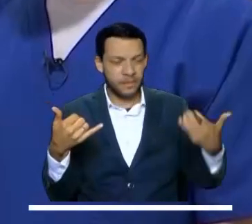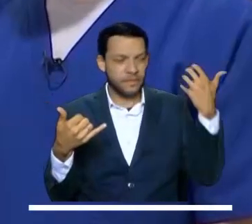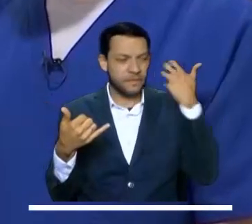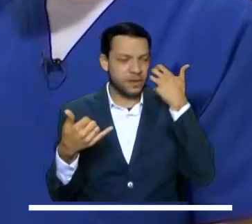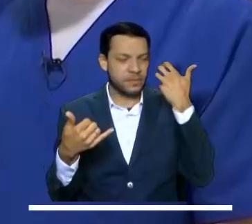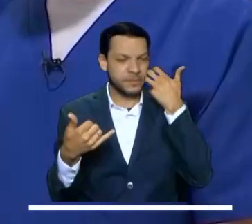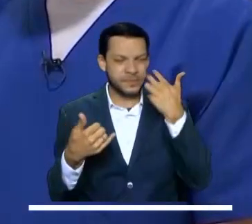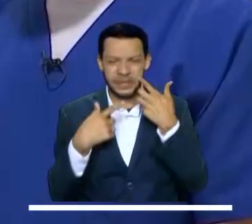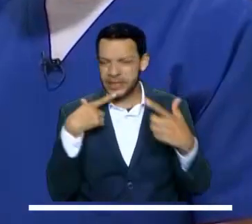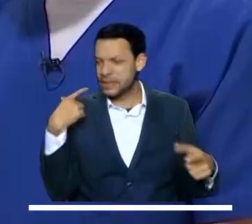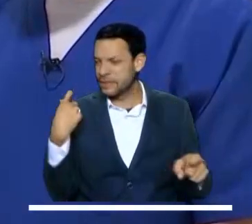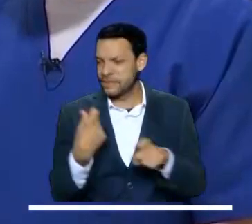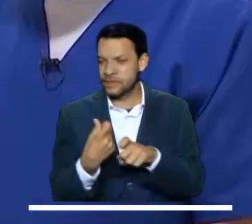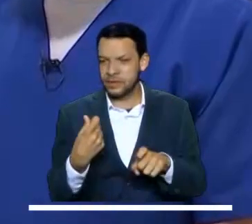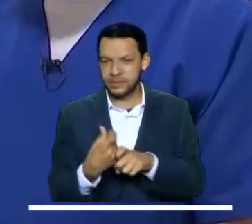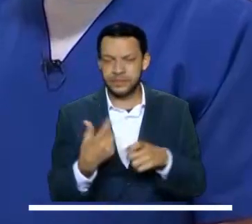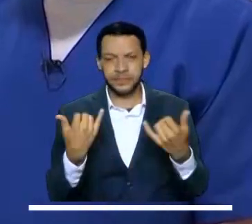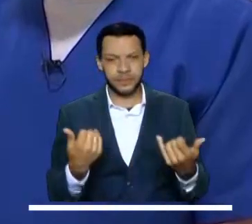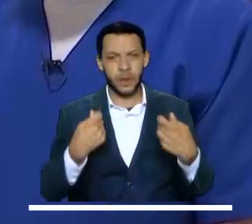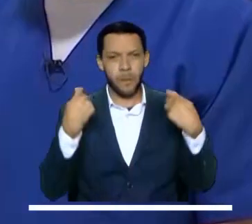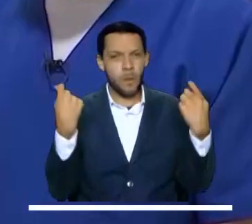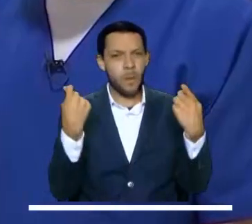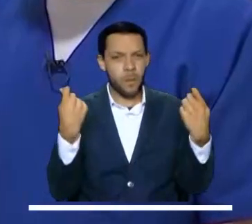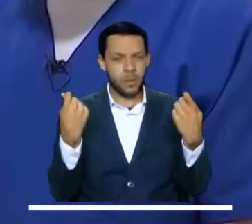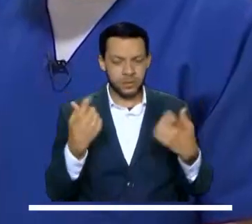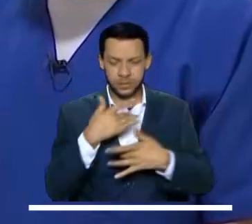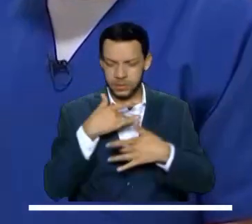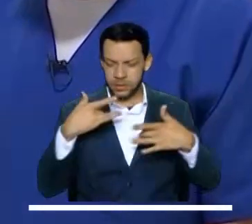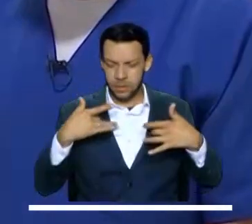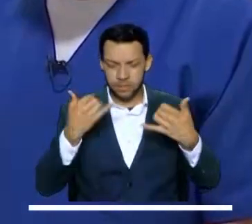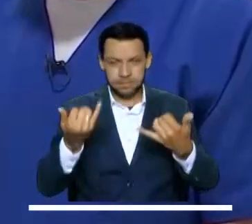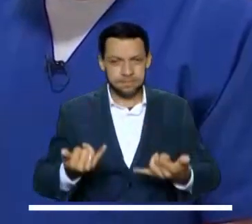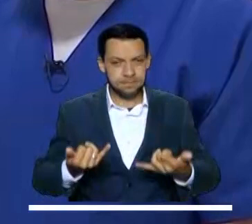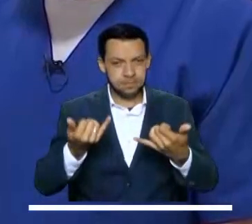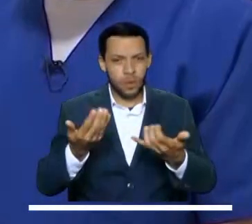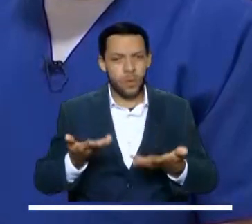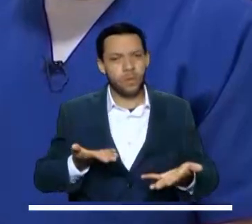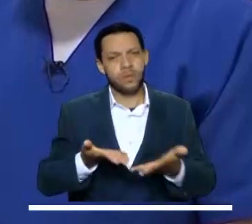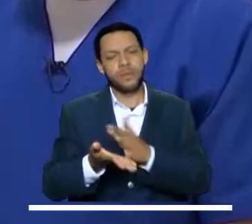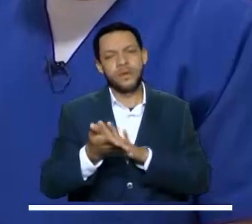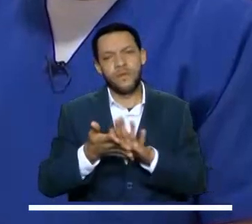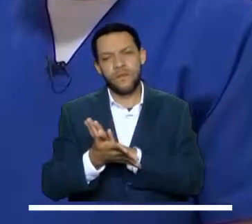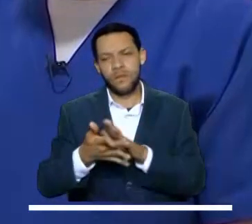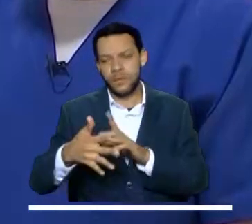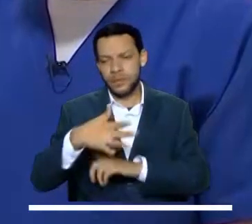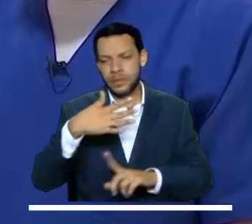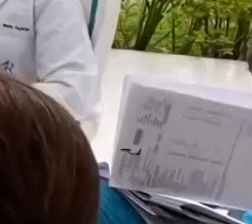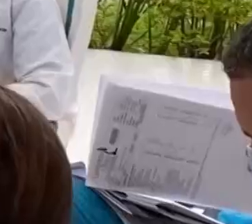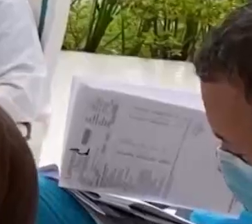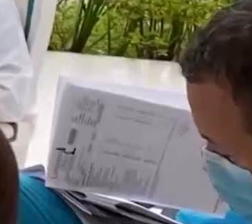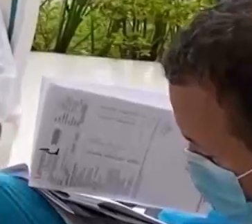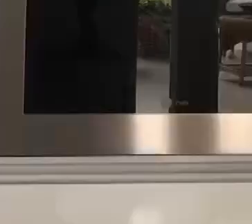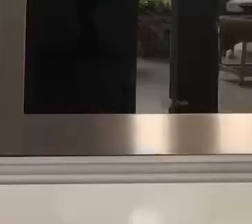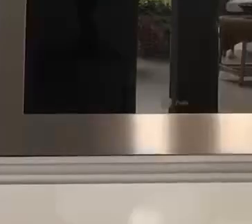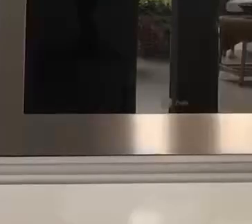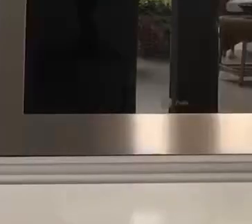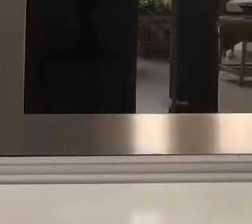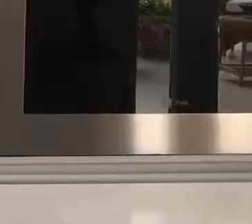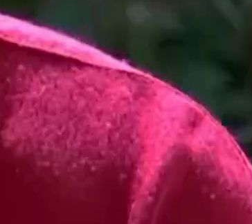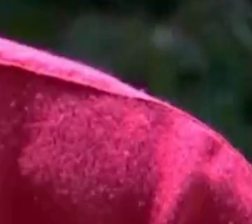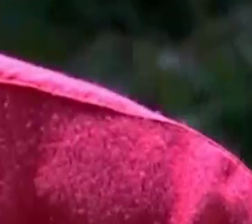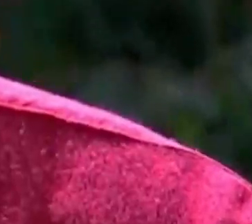frecuente, y es la enfermedad gastrointestinal. Vamos a estas notas saludables para que hablemos de ese contexto de enfermedad a nivel internacional.